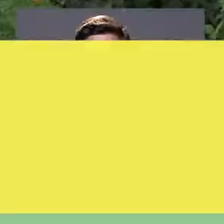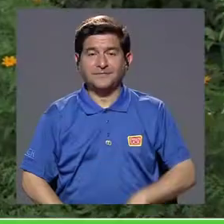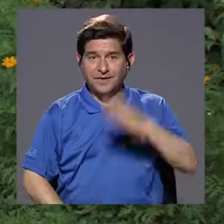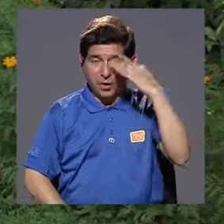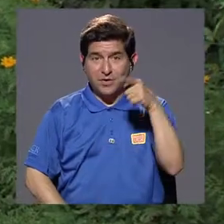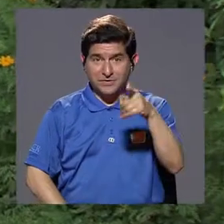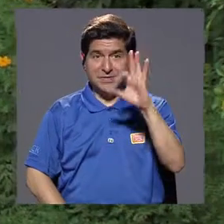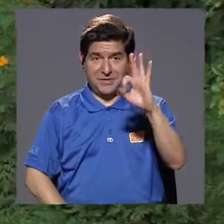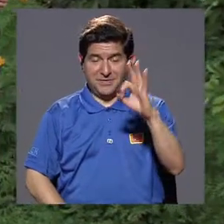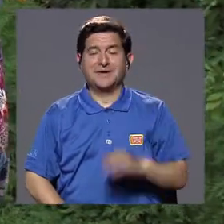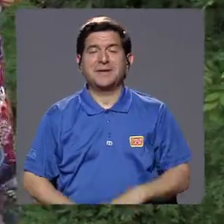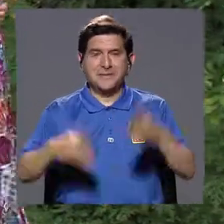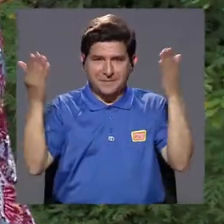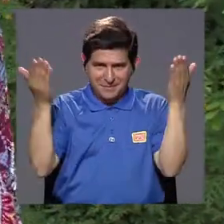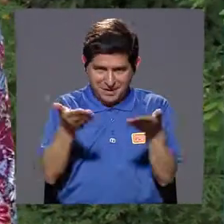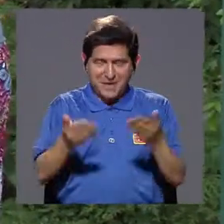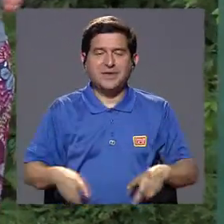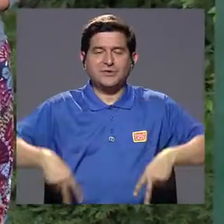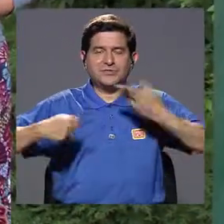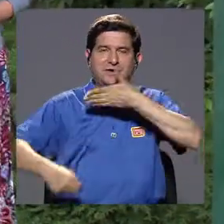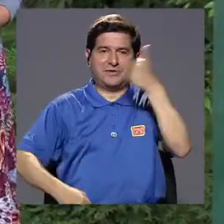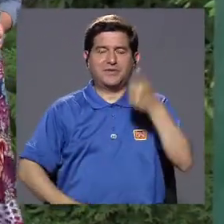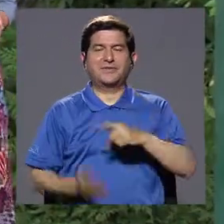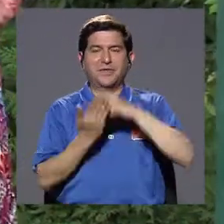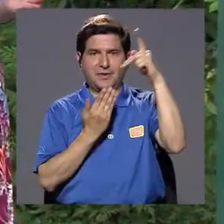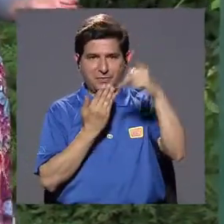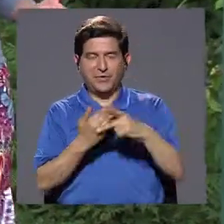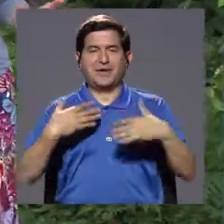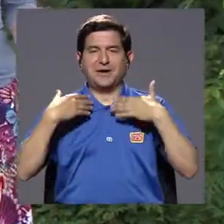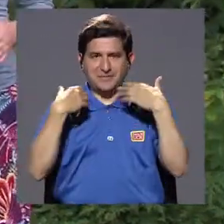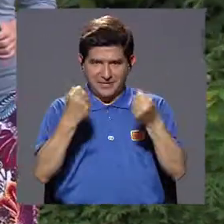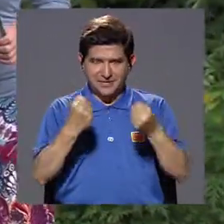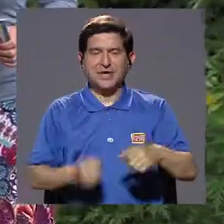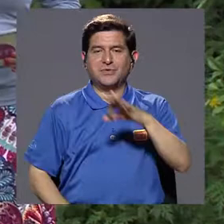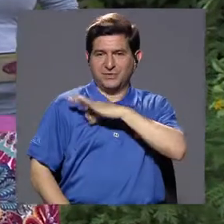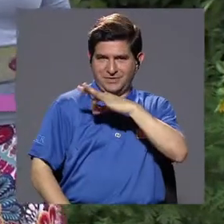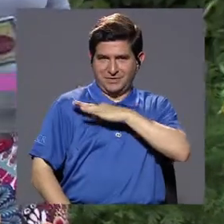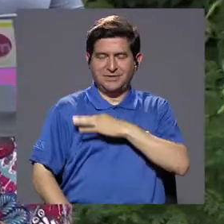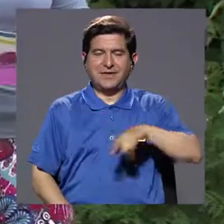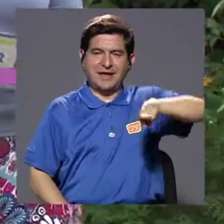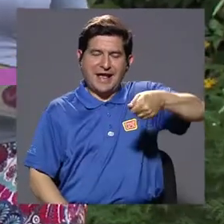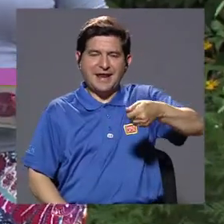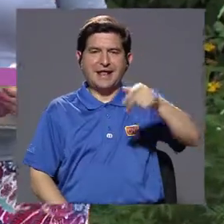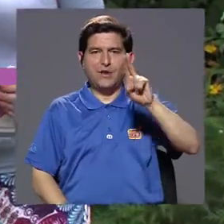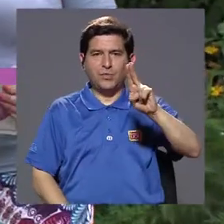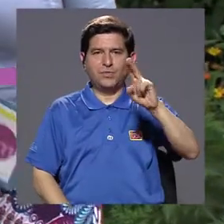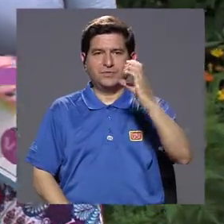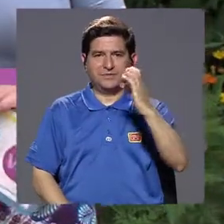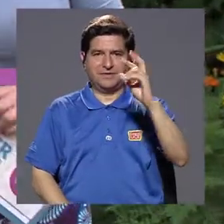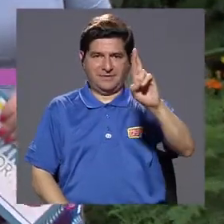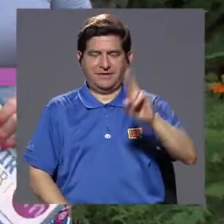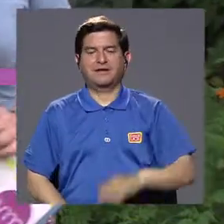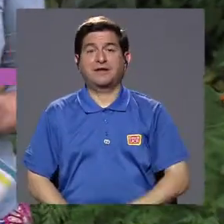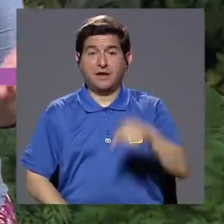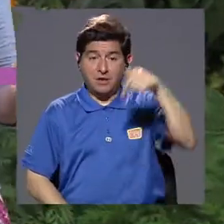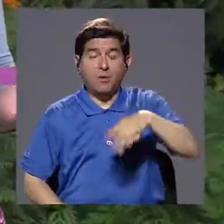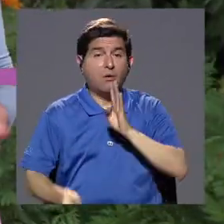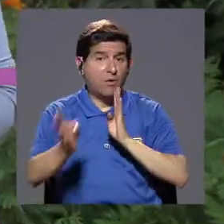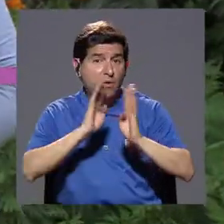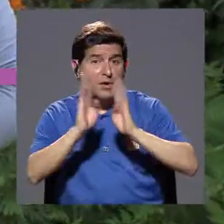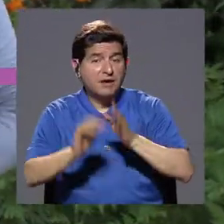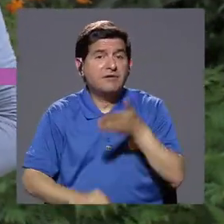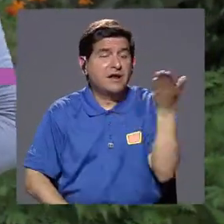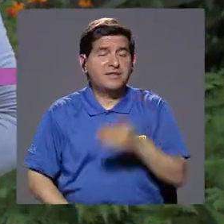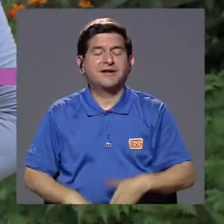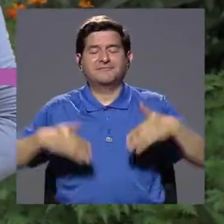hola que tal bienvenido y bienvenida a vivir mejor el programa de salud y bienestar del canal de la universidad de costa rica hoy vamos a